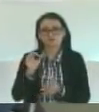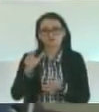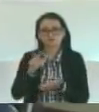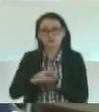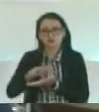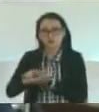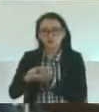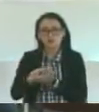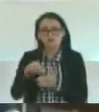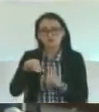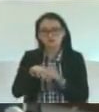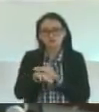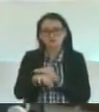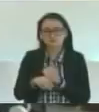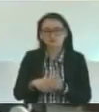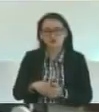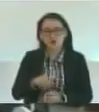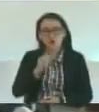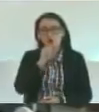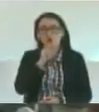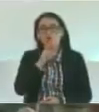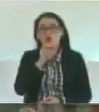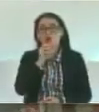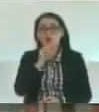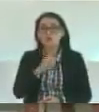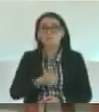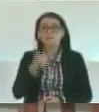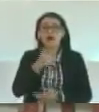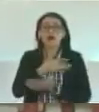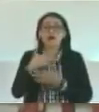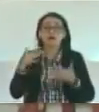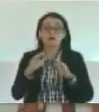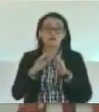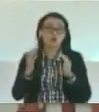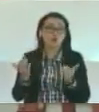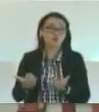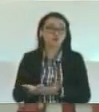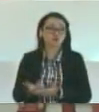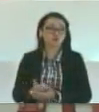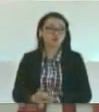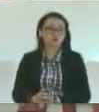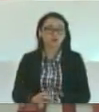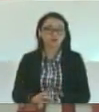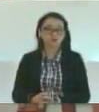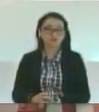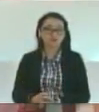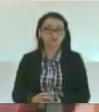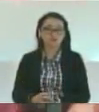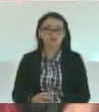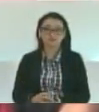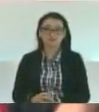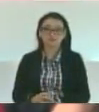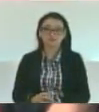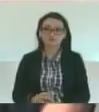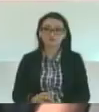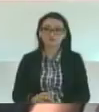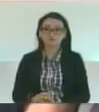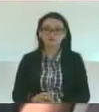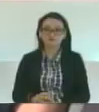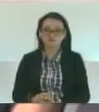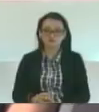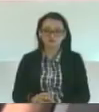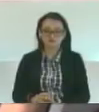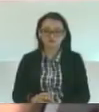oro más grande del mundo hoy por hoy, y reservas